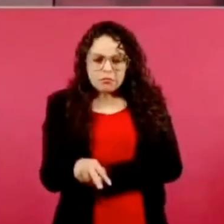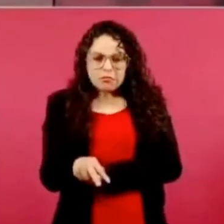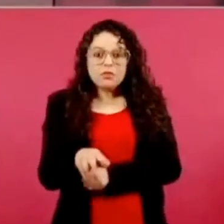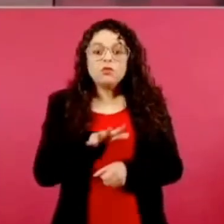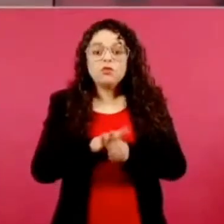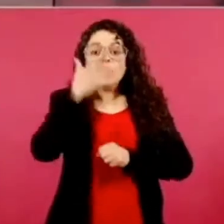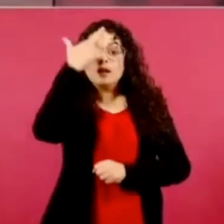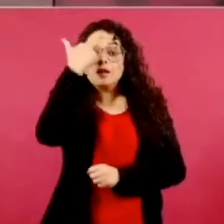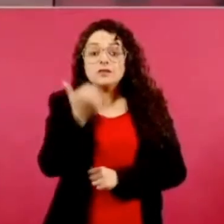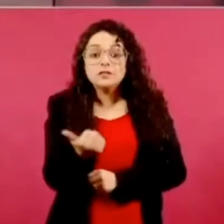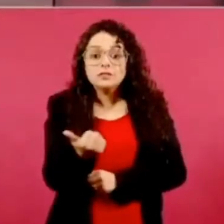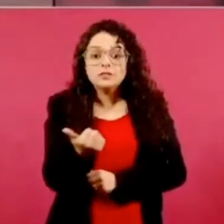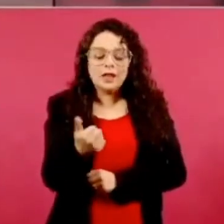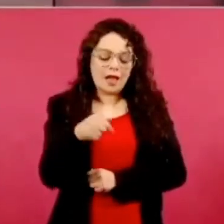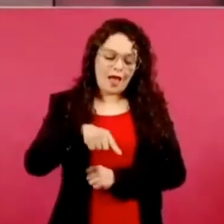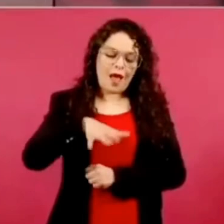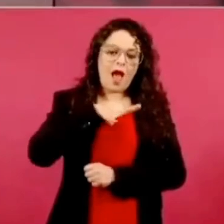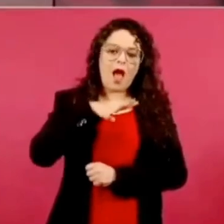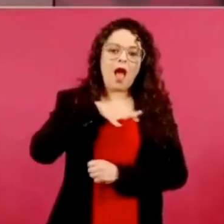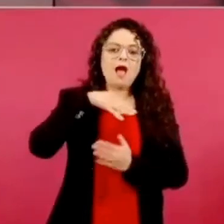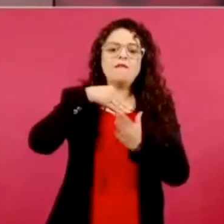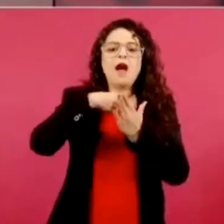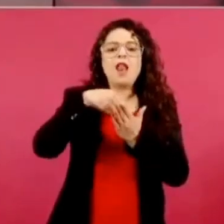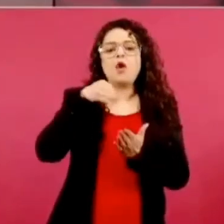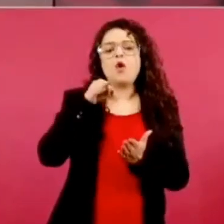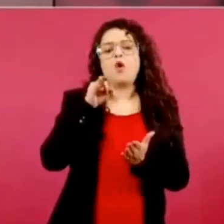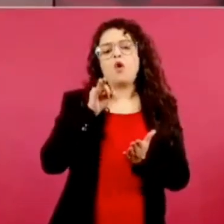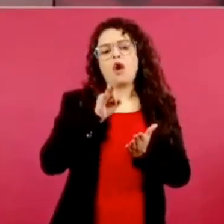Por los valores